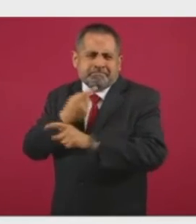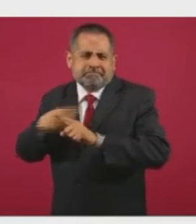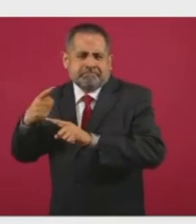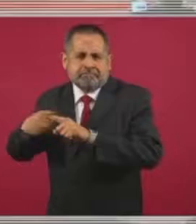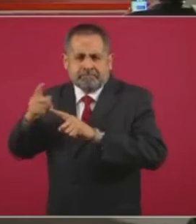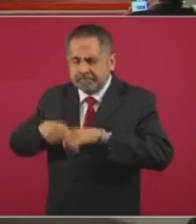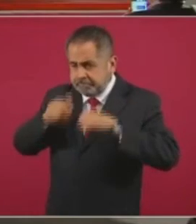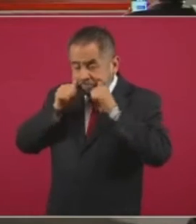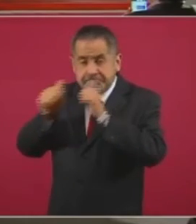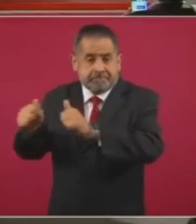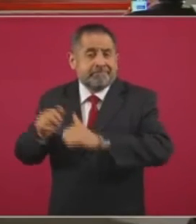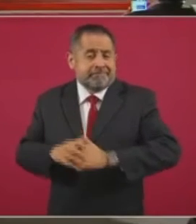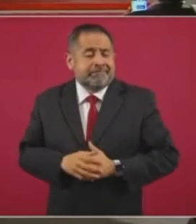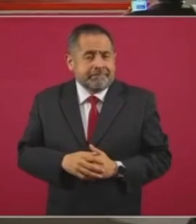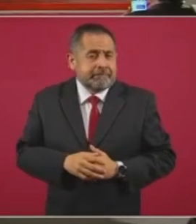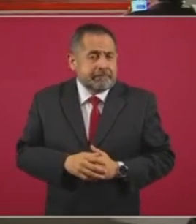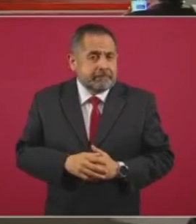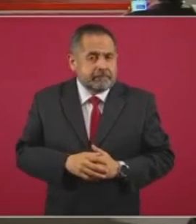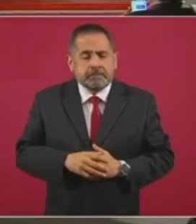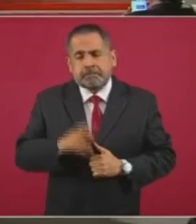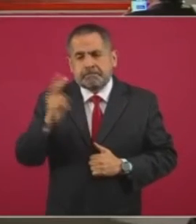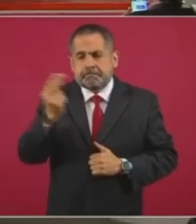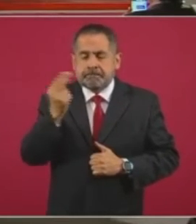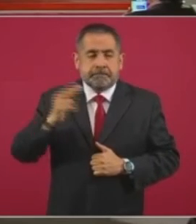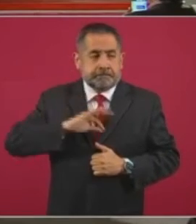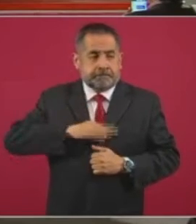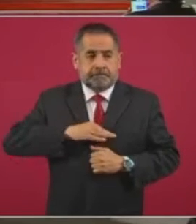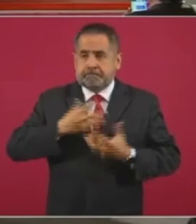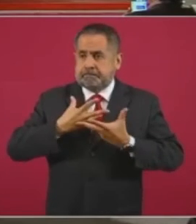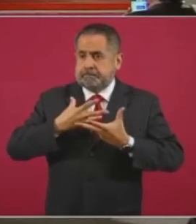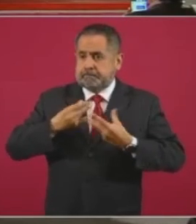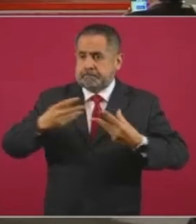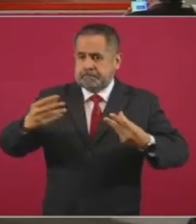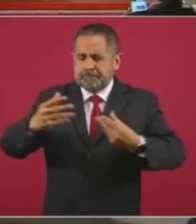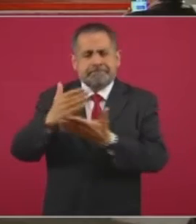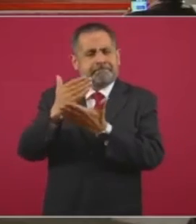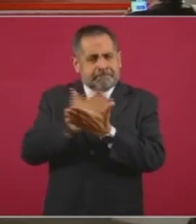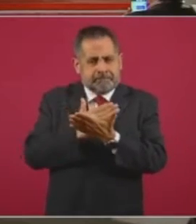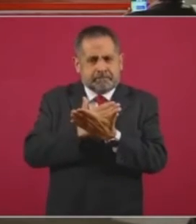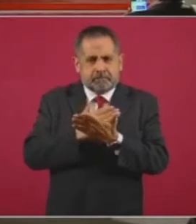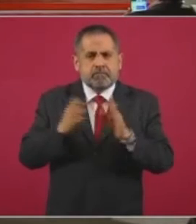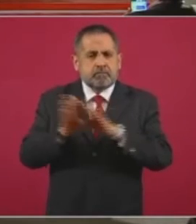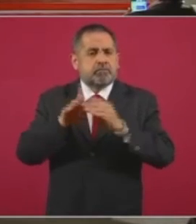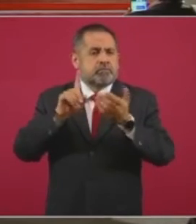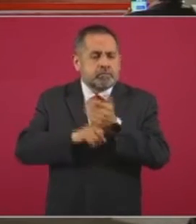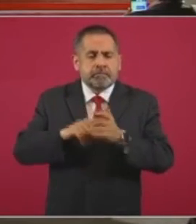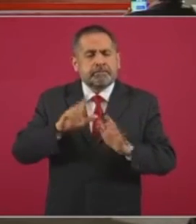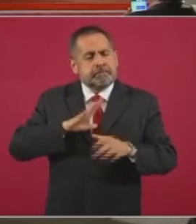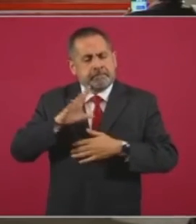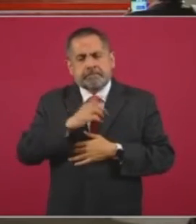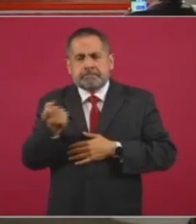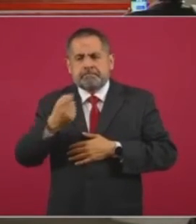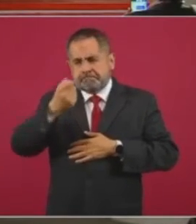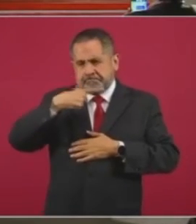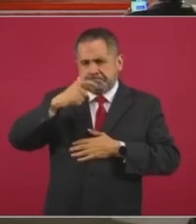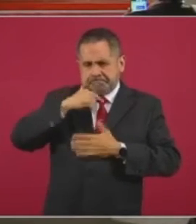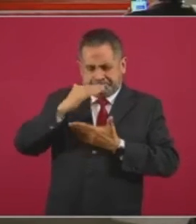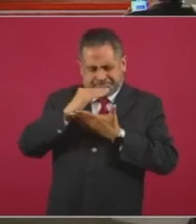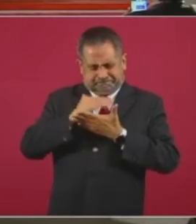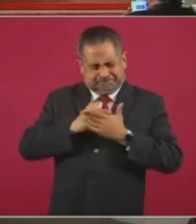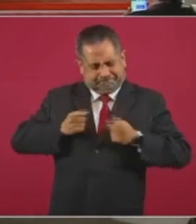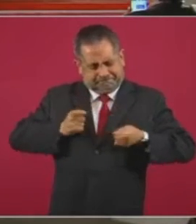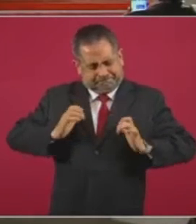importante que para disminuir esta transmisión vertical existen los tratamientos antirretrovirales. Tenemos en el